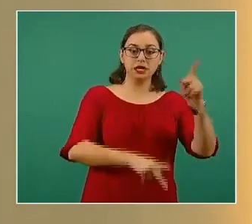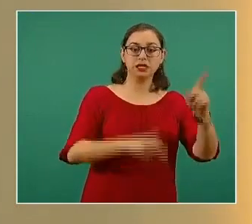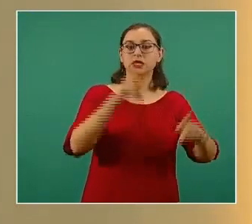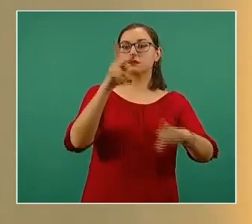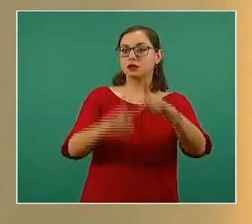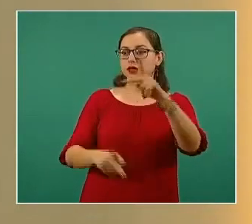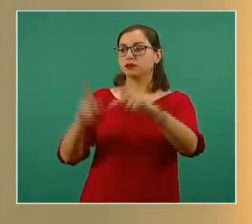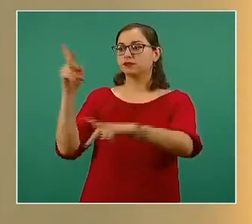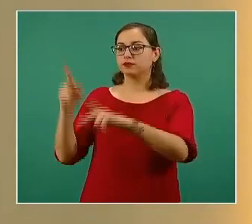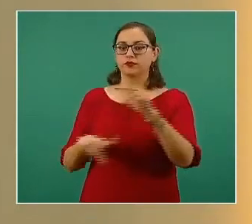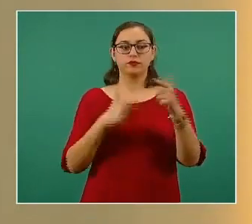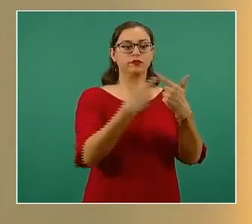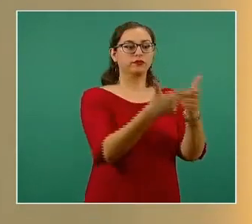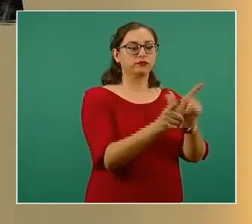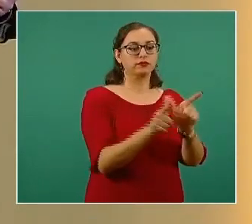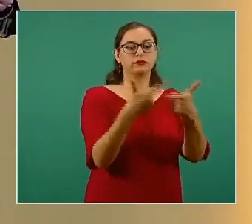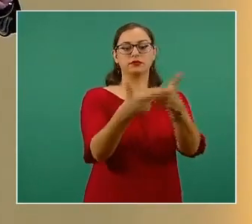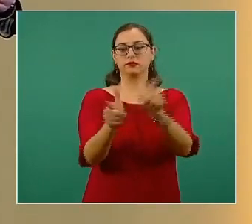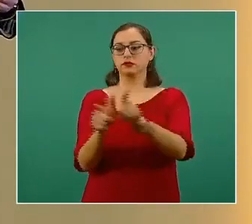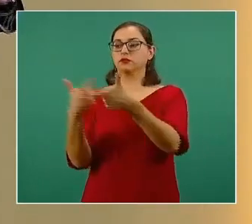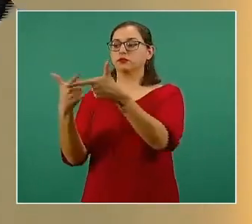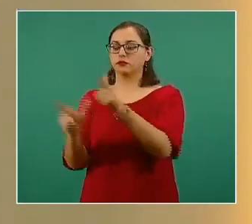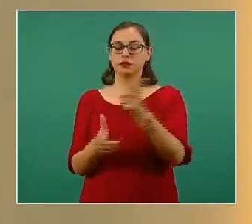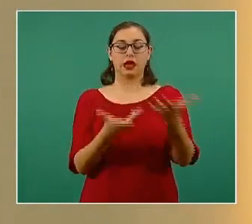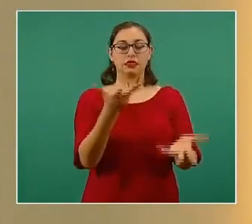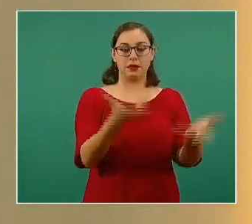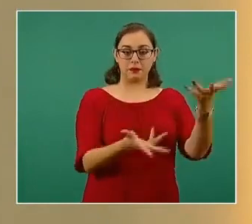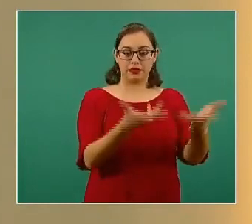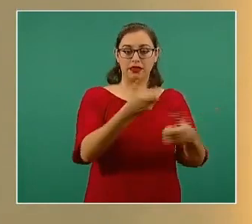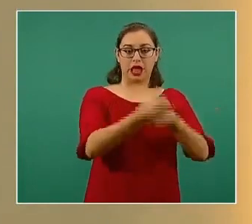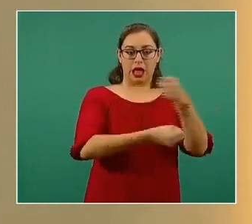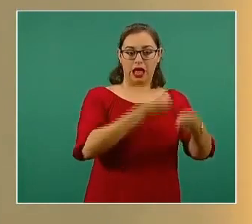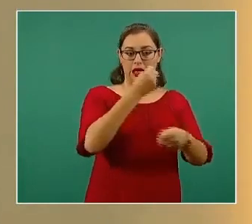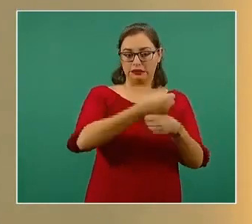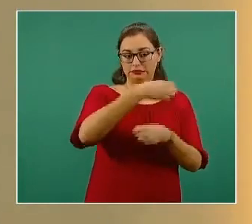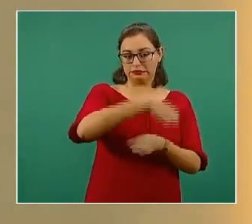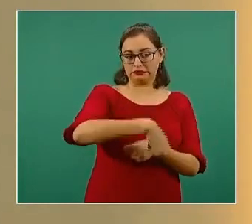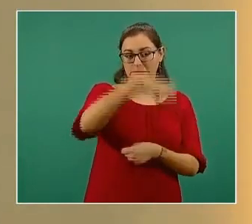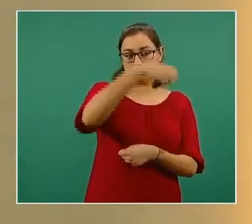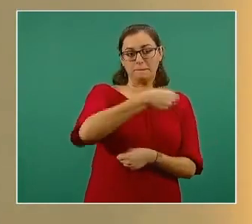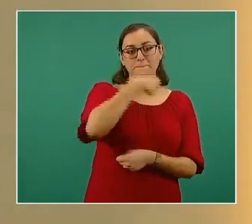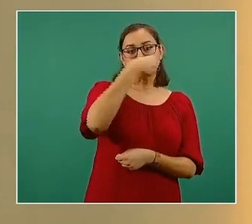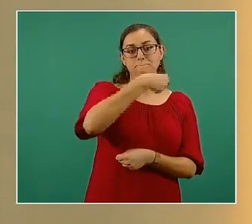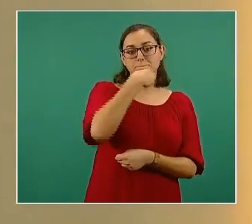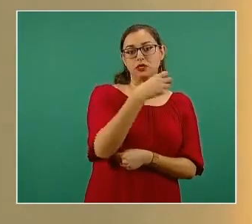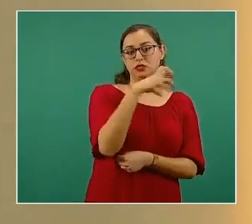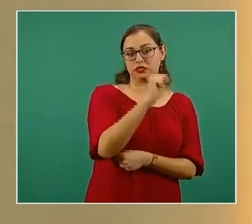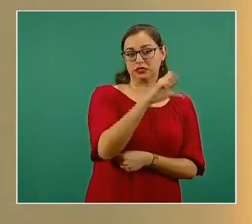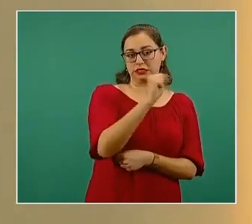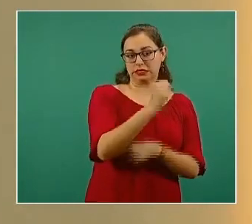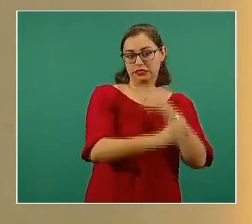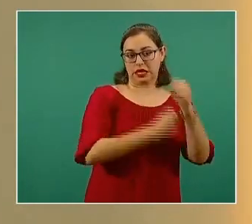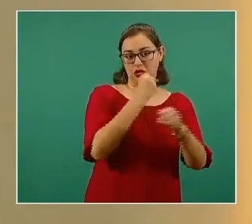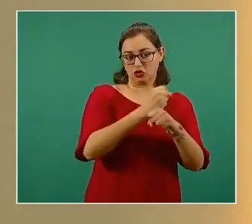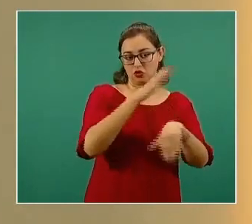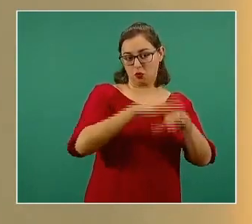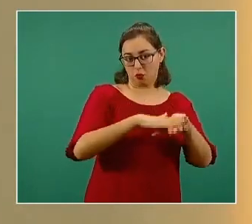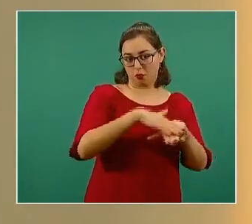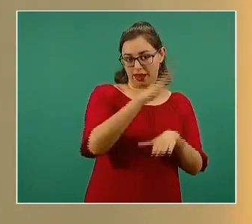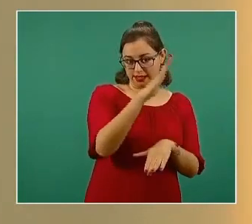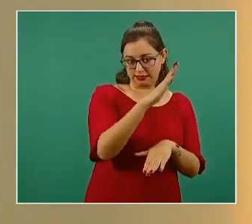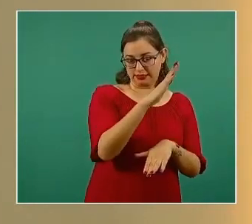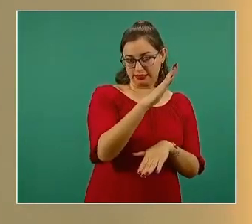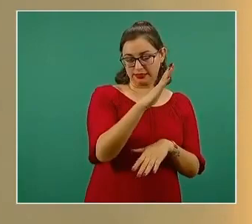edad en las etapas en que iba a transcurrir el plan. Empezamos con personas adultas mayores de 60 años, 60 y